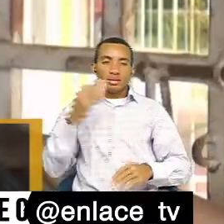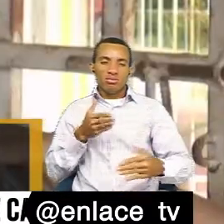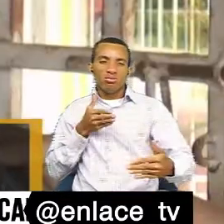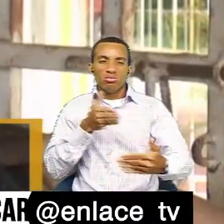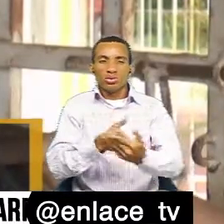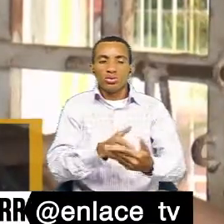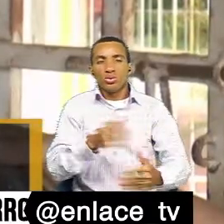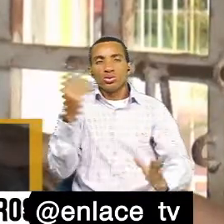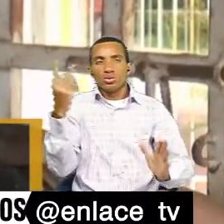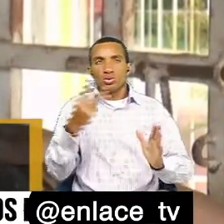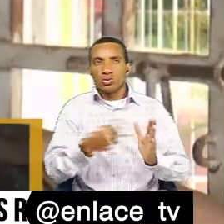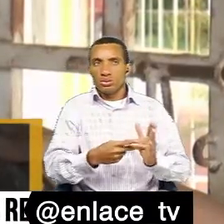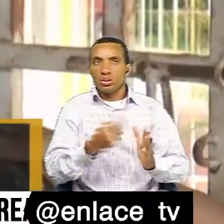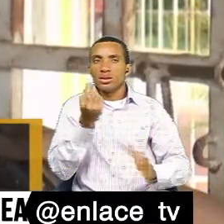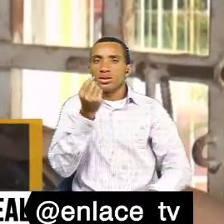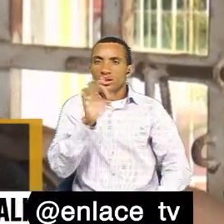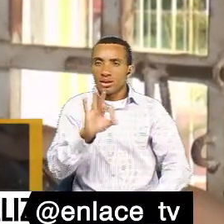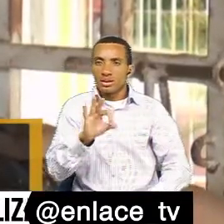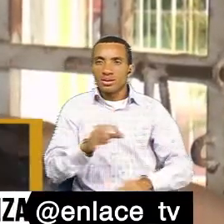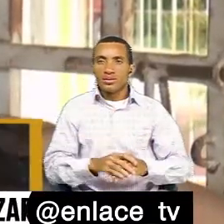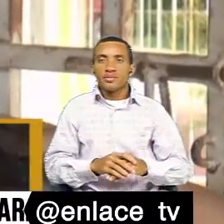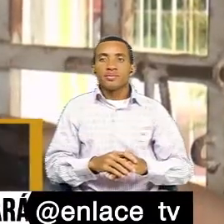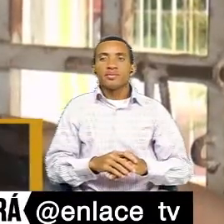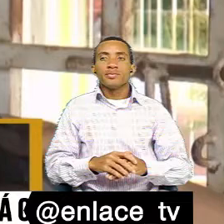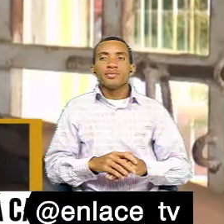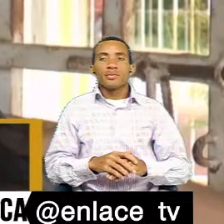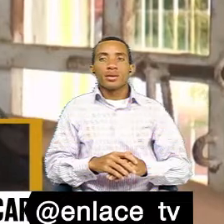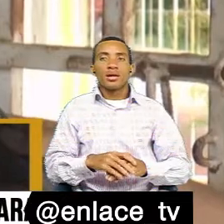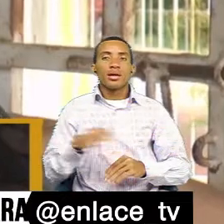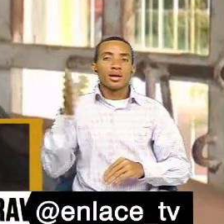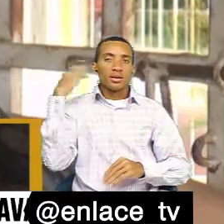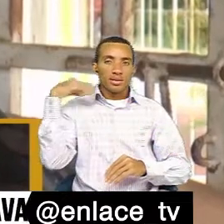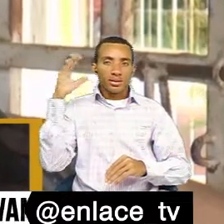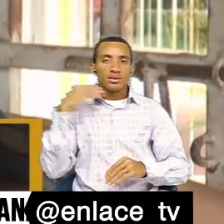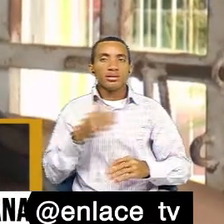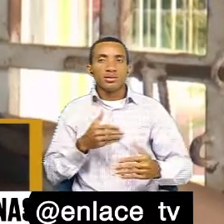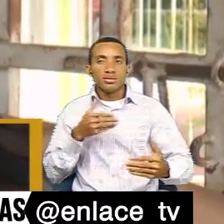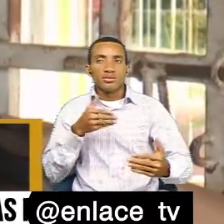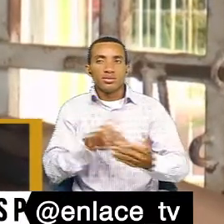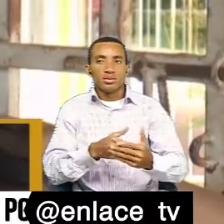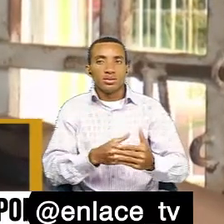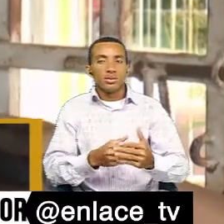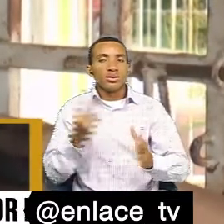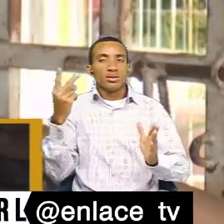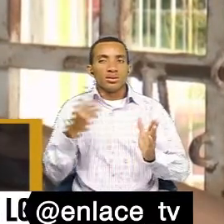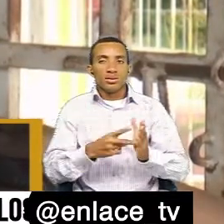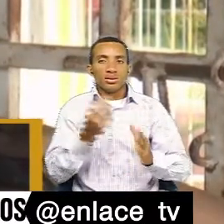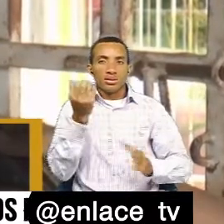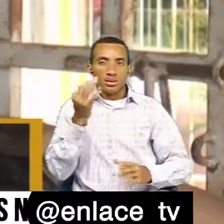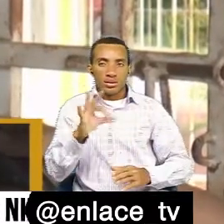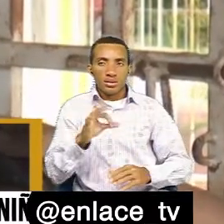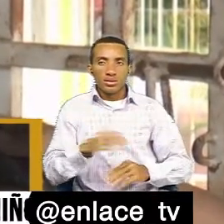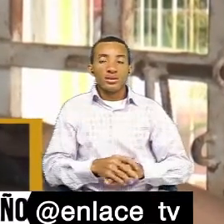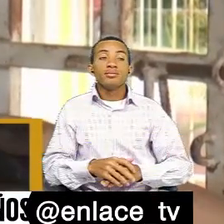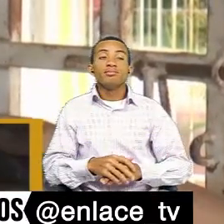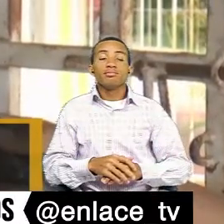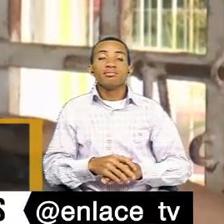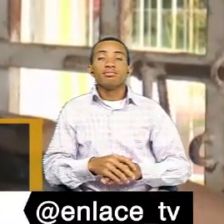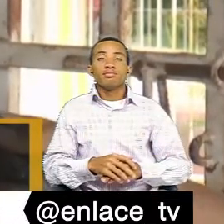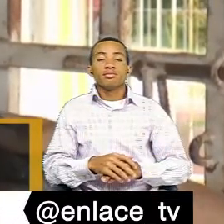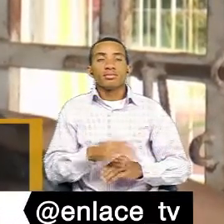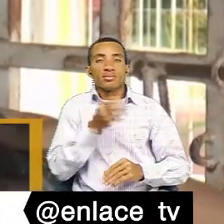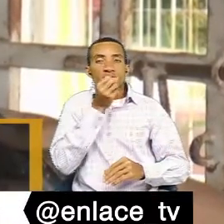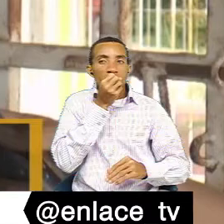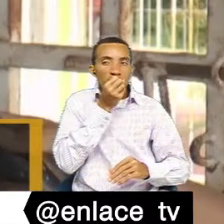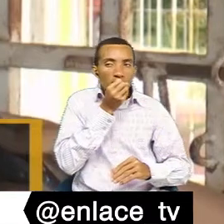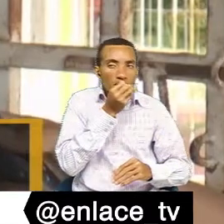mes, el 10 de octubre, cumplieron 3 años de haber sufrido un atentado en esta misma casa. Hicieron